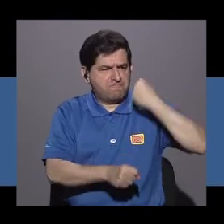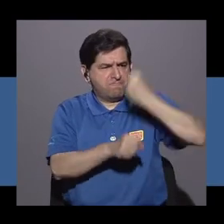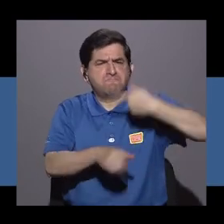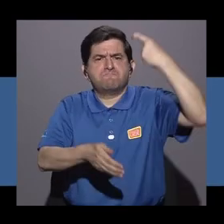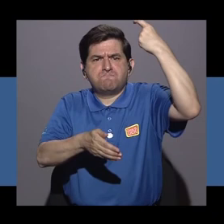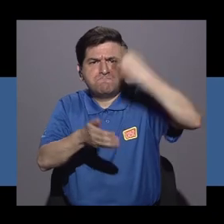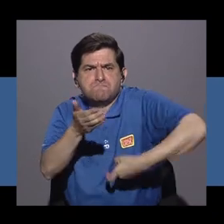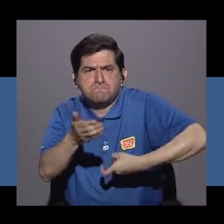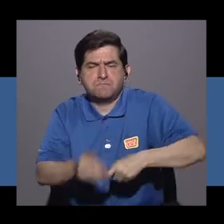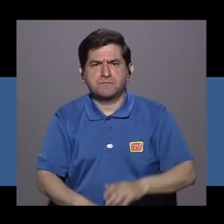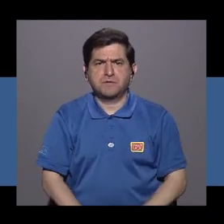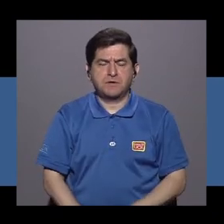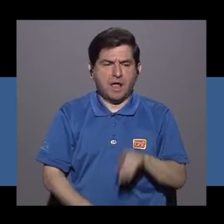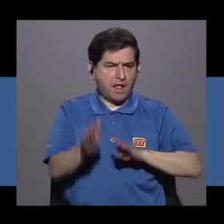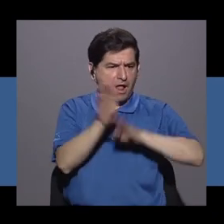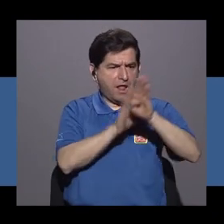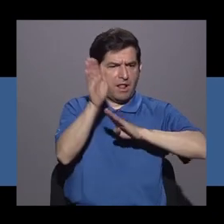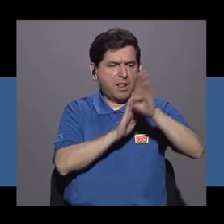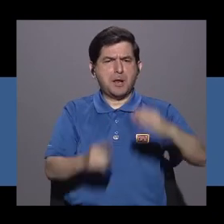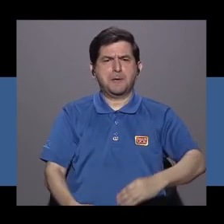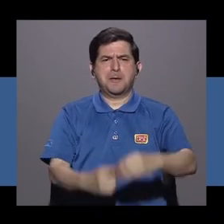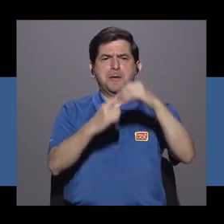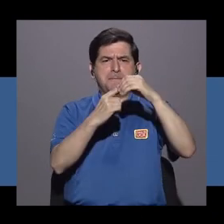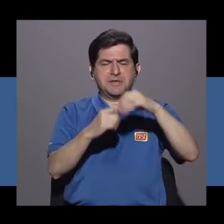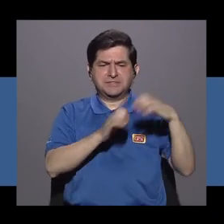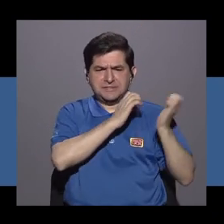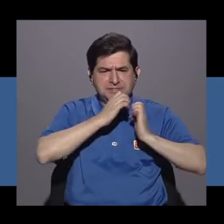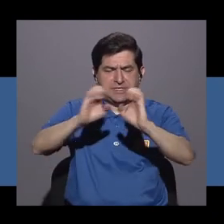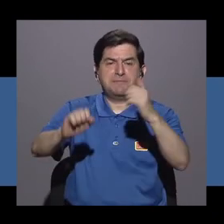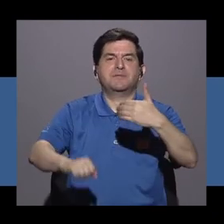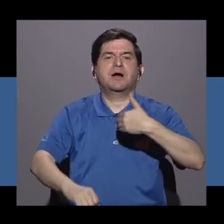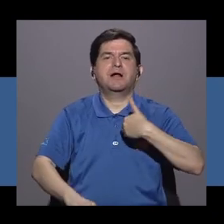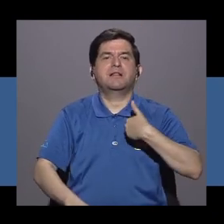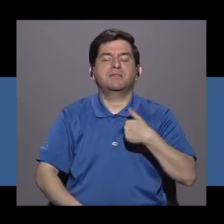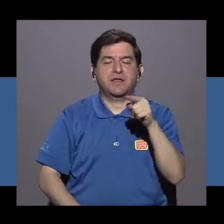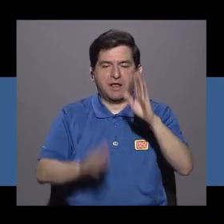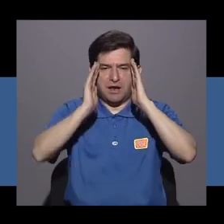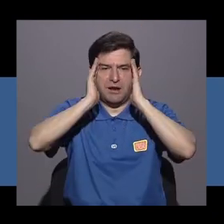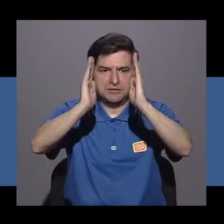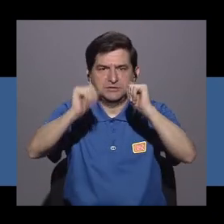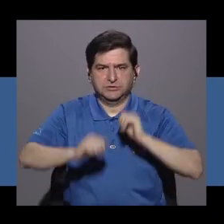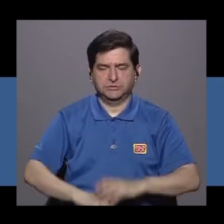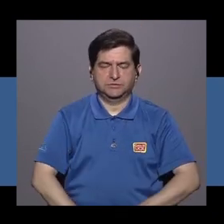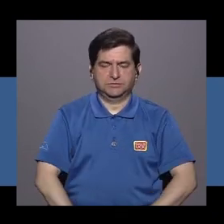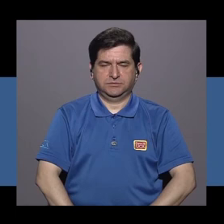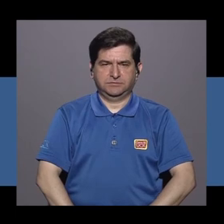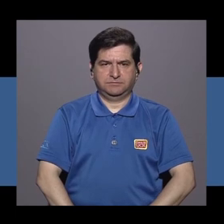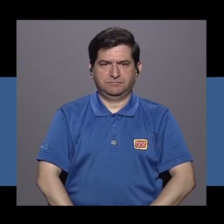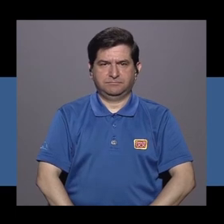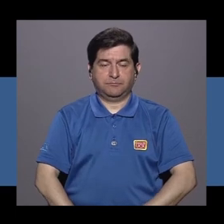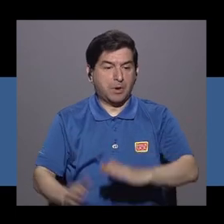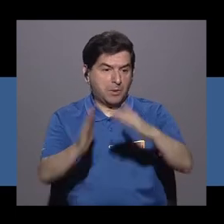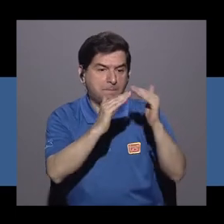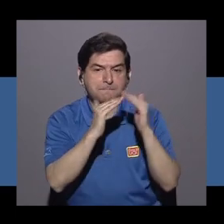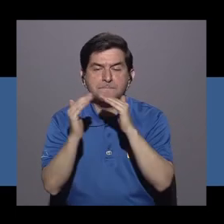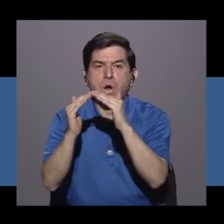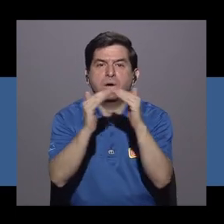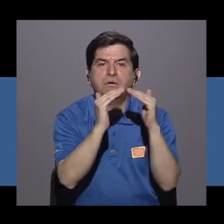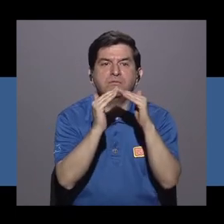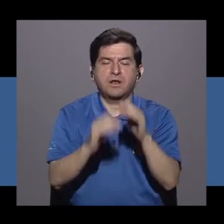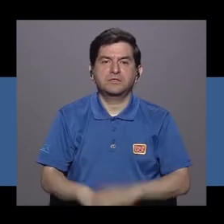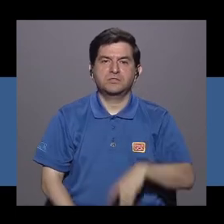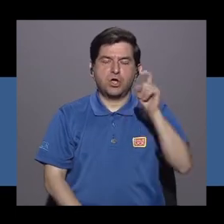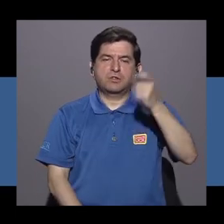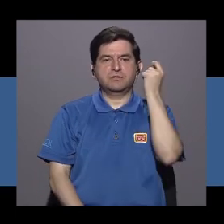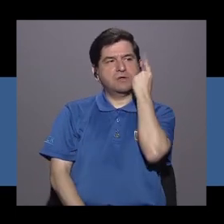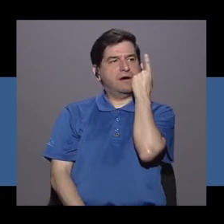que hacer esfuerzos para desarrollar las principales estrategias que tiene esta cobertura. Entonces, la